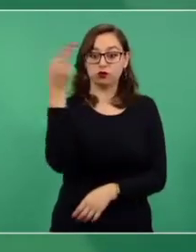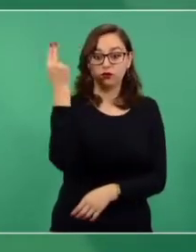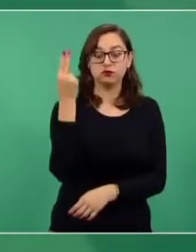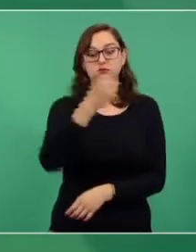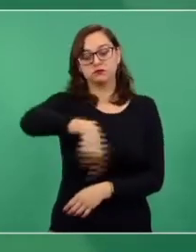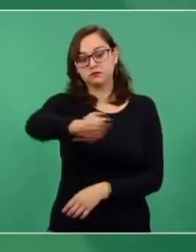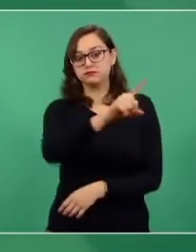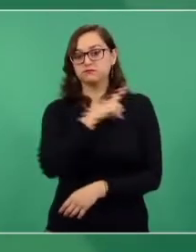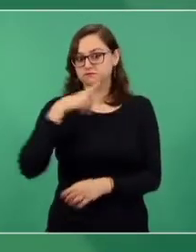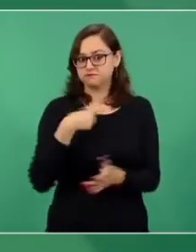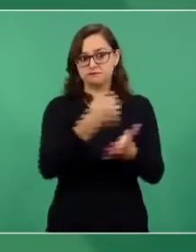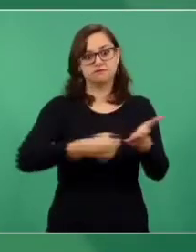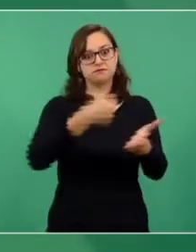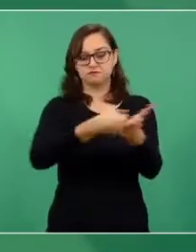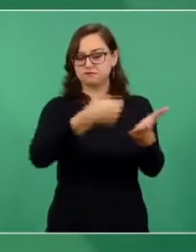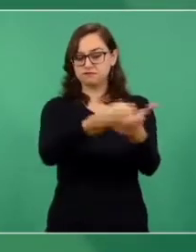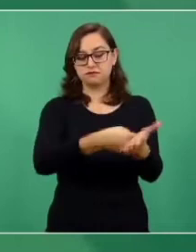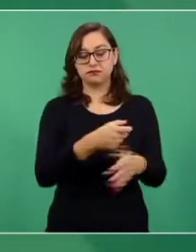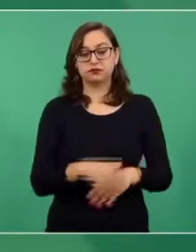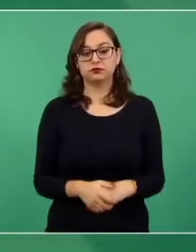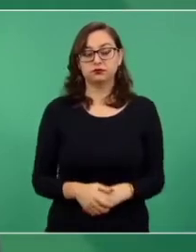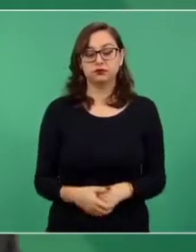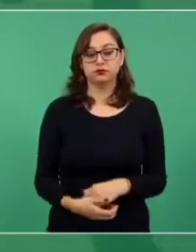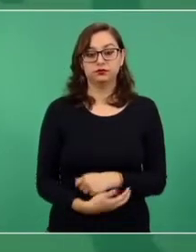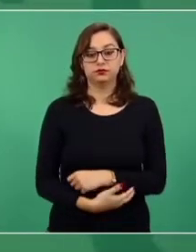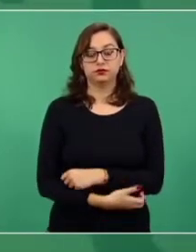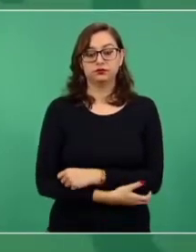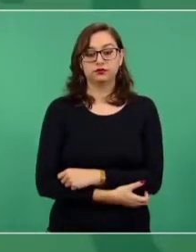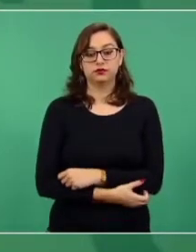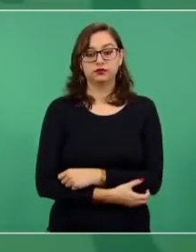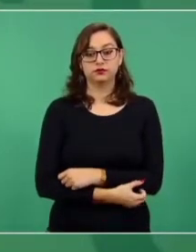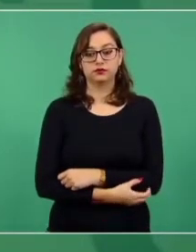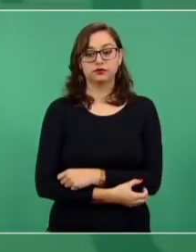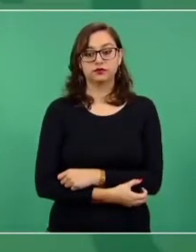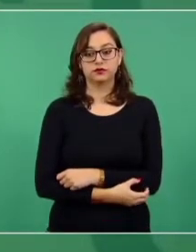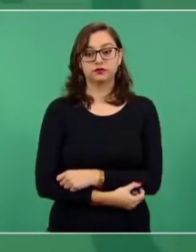dan casos en donde hay